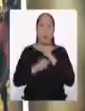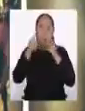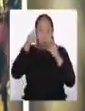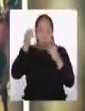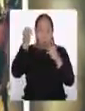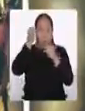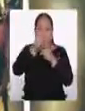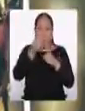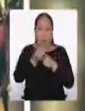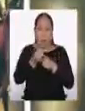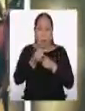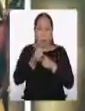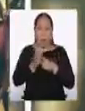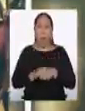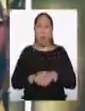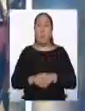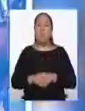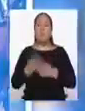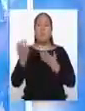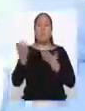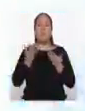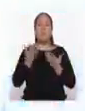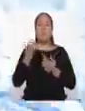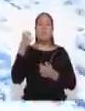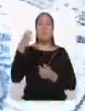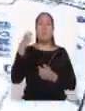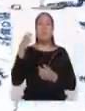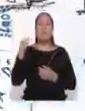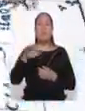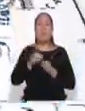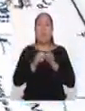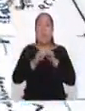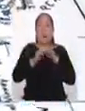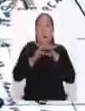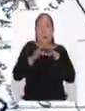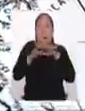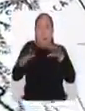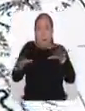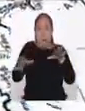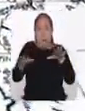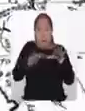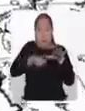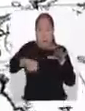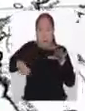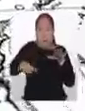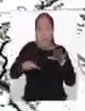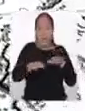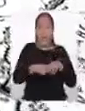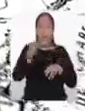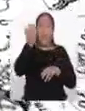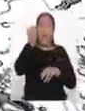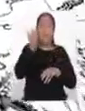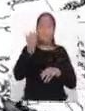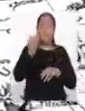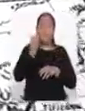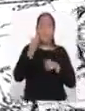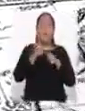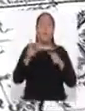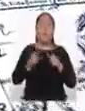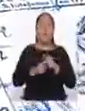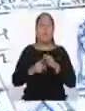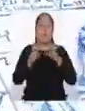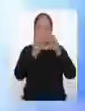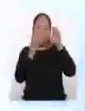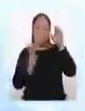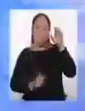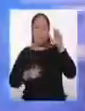objetivo, heredado del establecido por la Gran Colombia, fue extender su soberanía sobre los antiguos territorios del Virreinato del